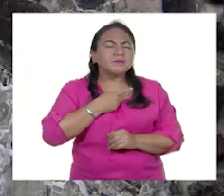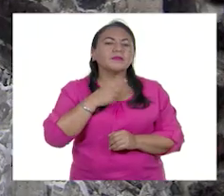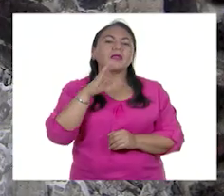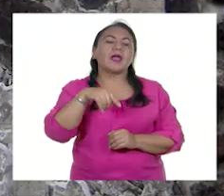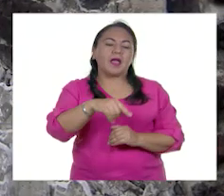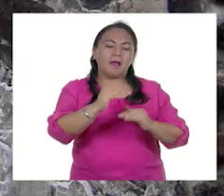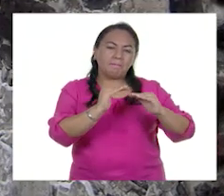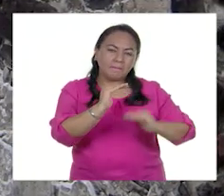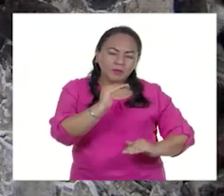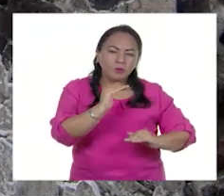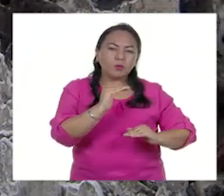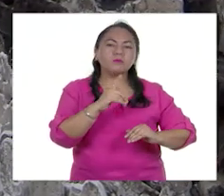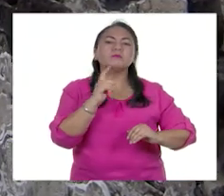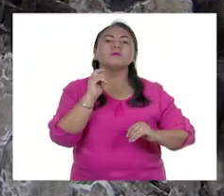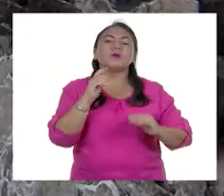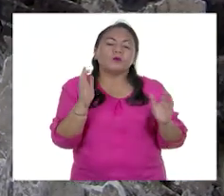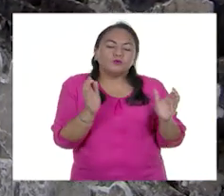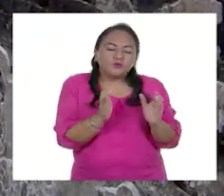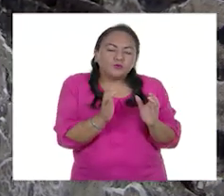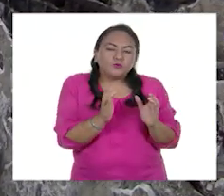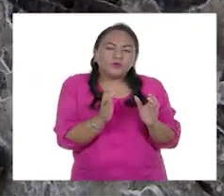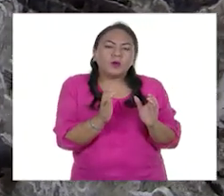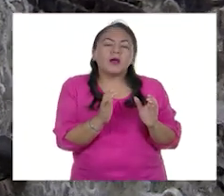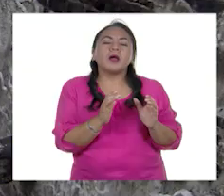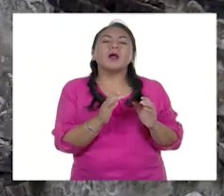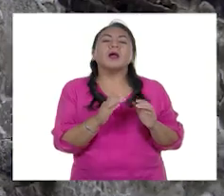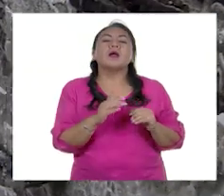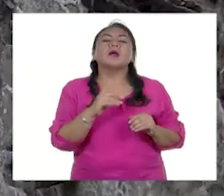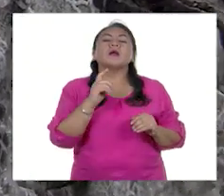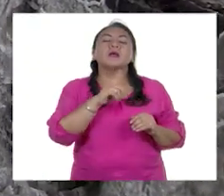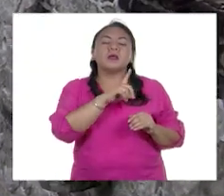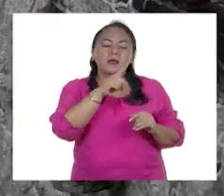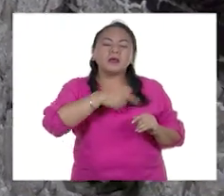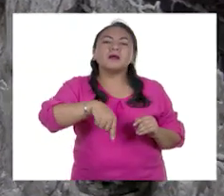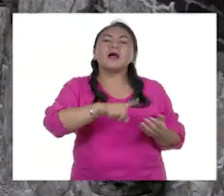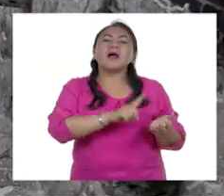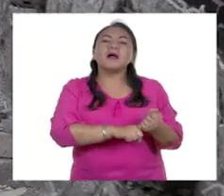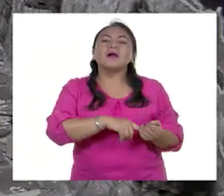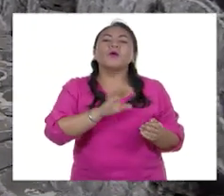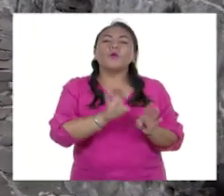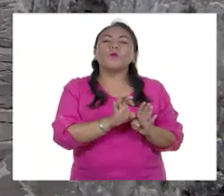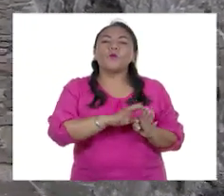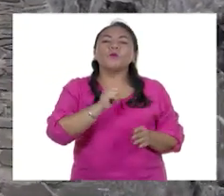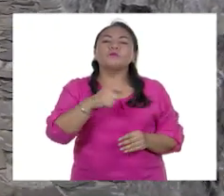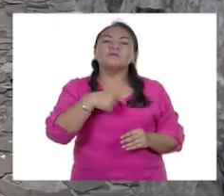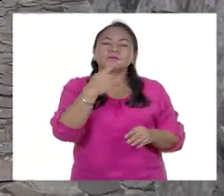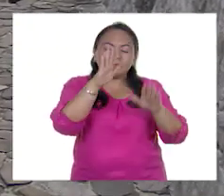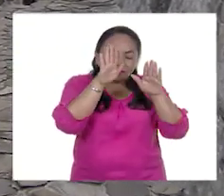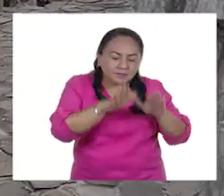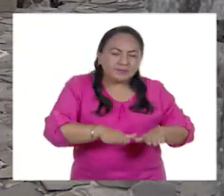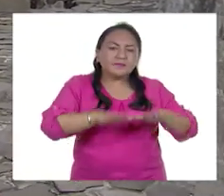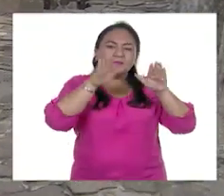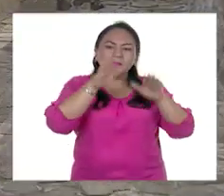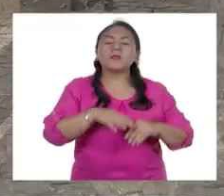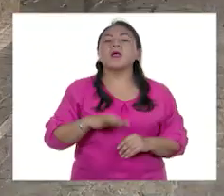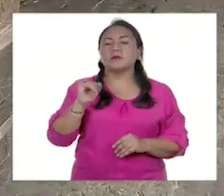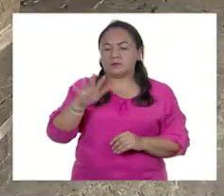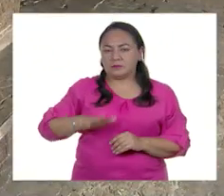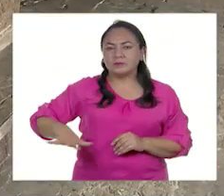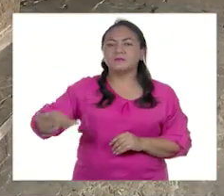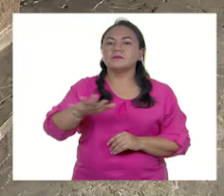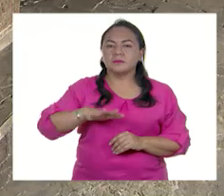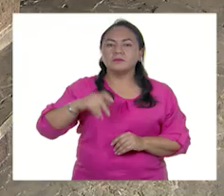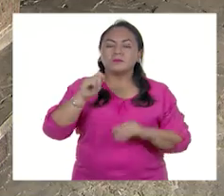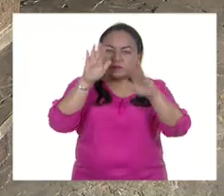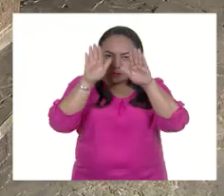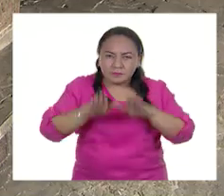menor escala, pero eran también recintos de adoración. Es un adoratorio donde